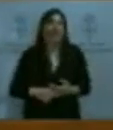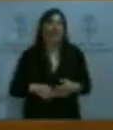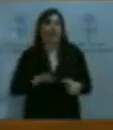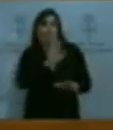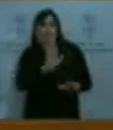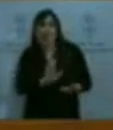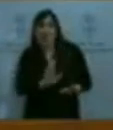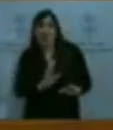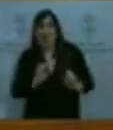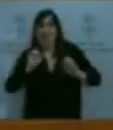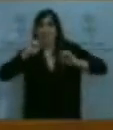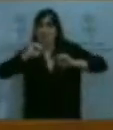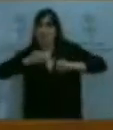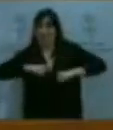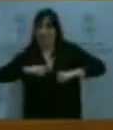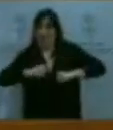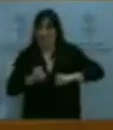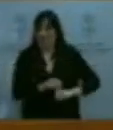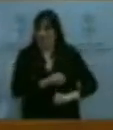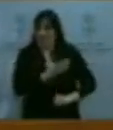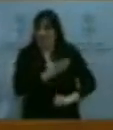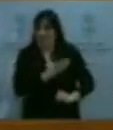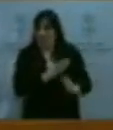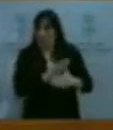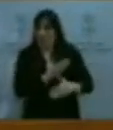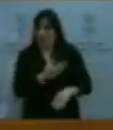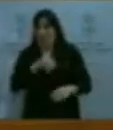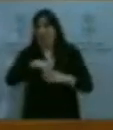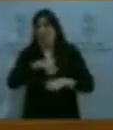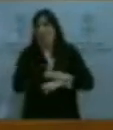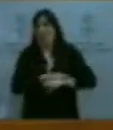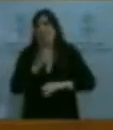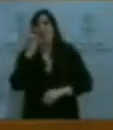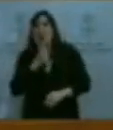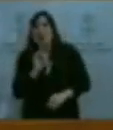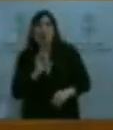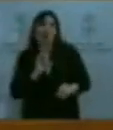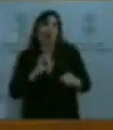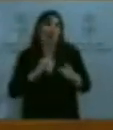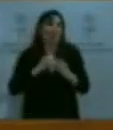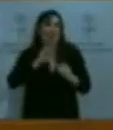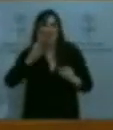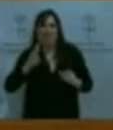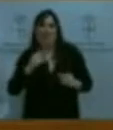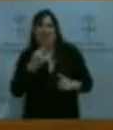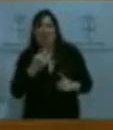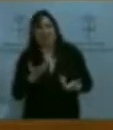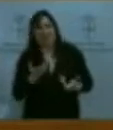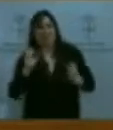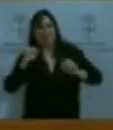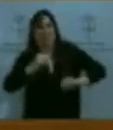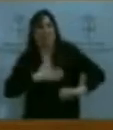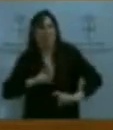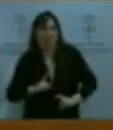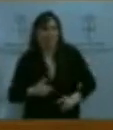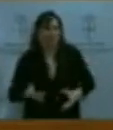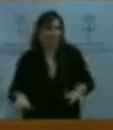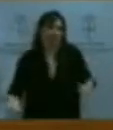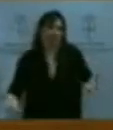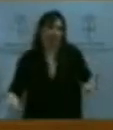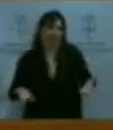poca vocación de pacto en el Partido Popular, pues no es verdad. Y si no, le invito a un histórico